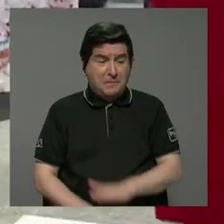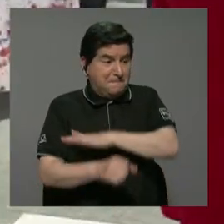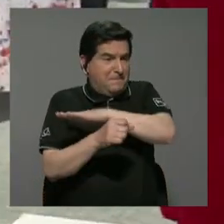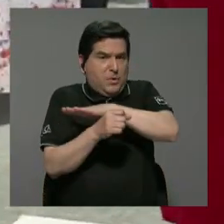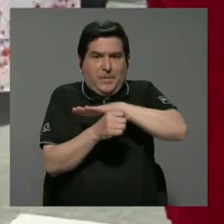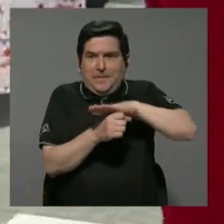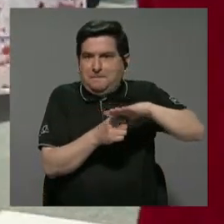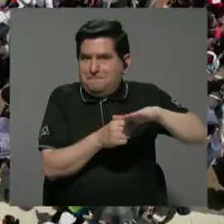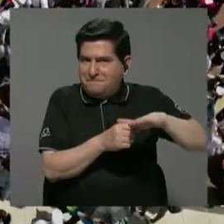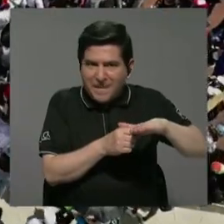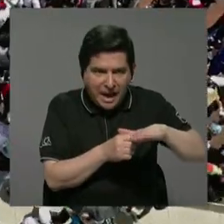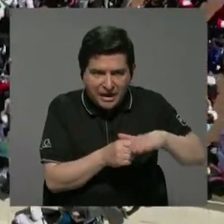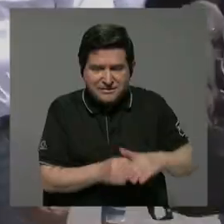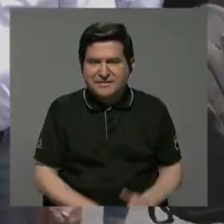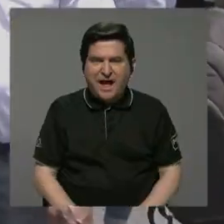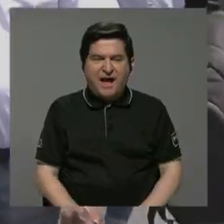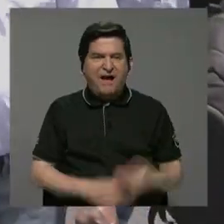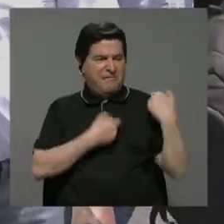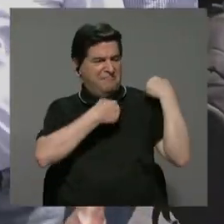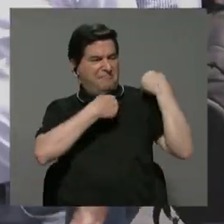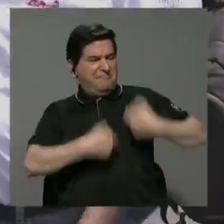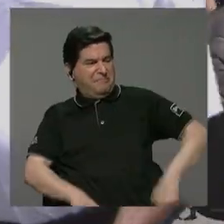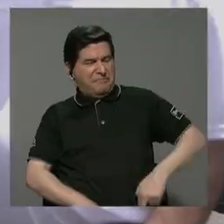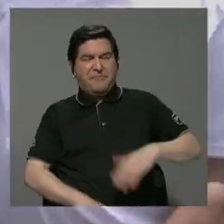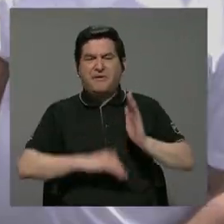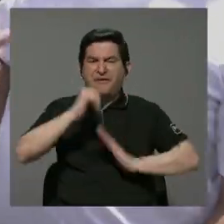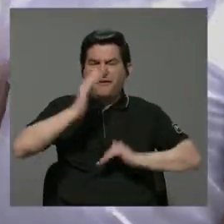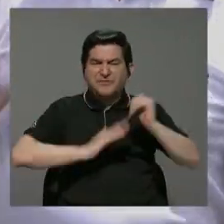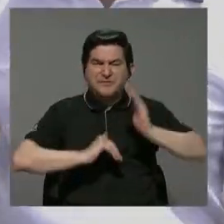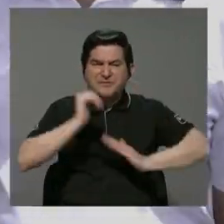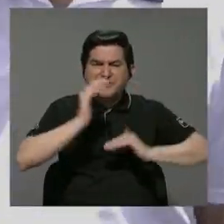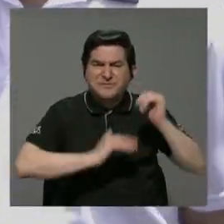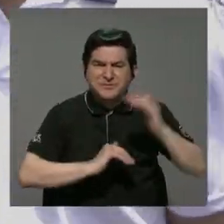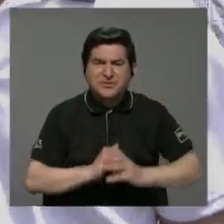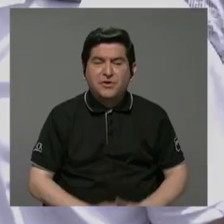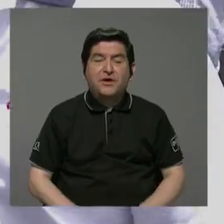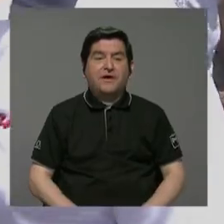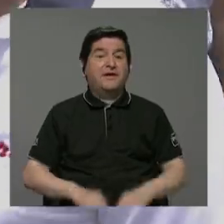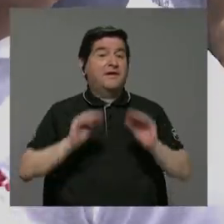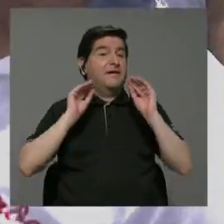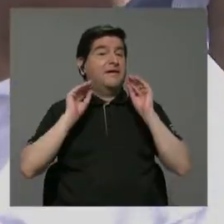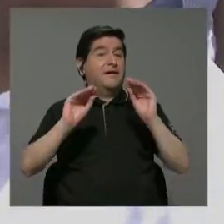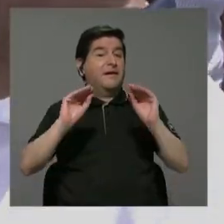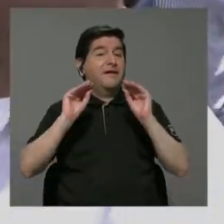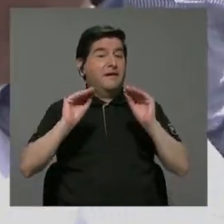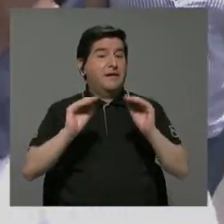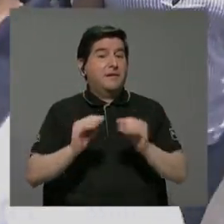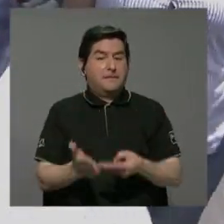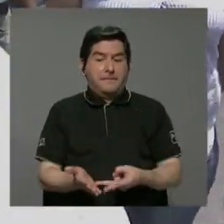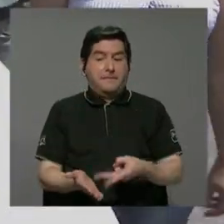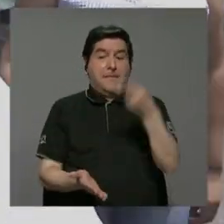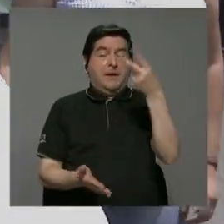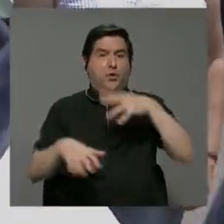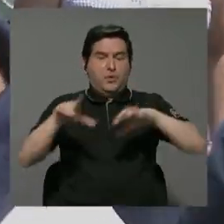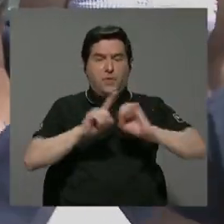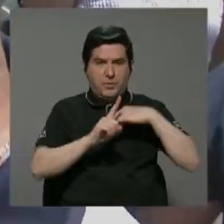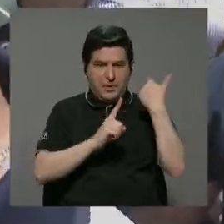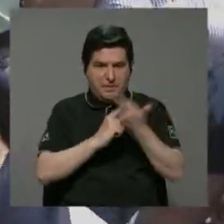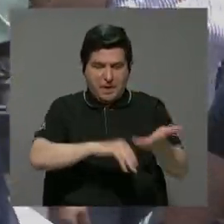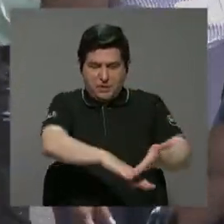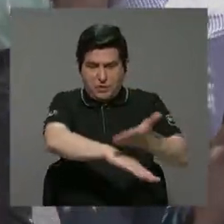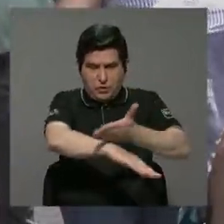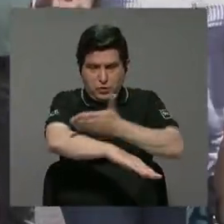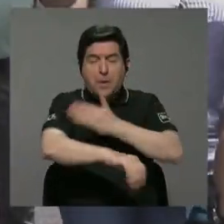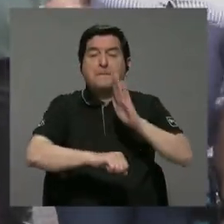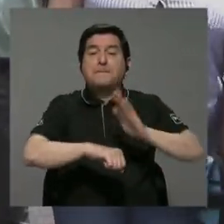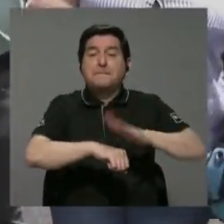absoluta negligencia en términos de construir. Y a la educación, que es el baluarte de la movilidad social ascendente, lo que